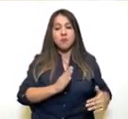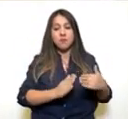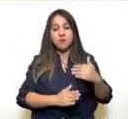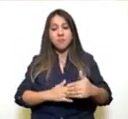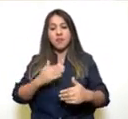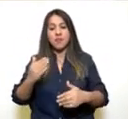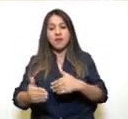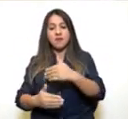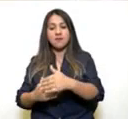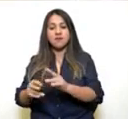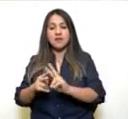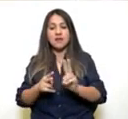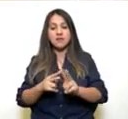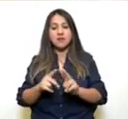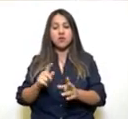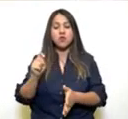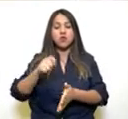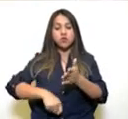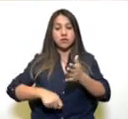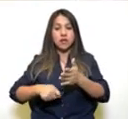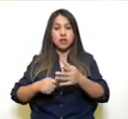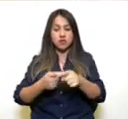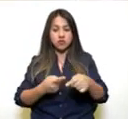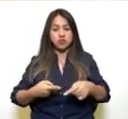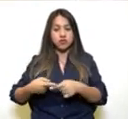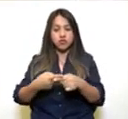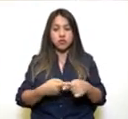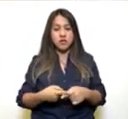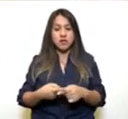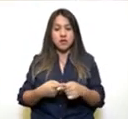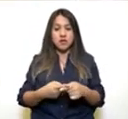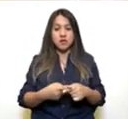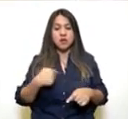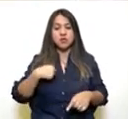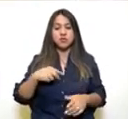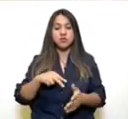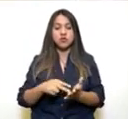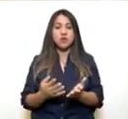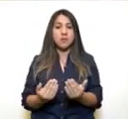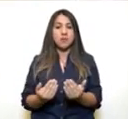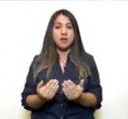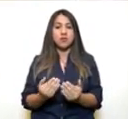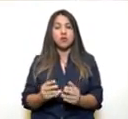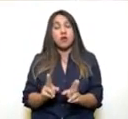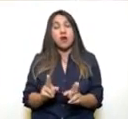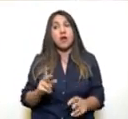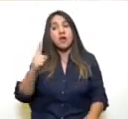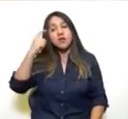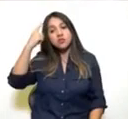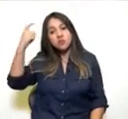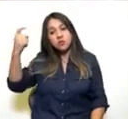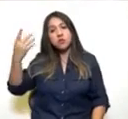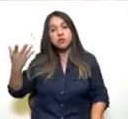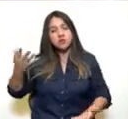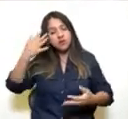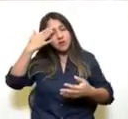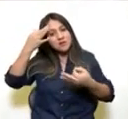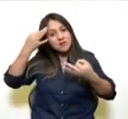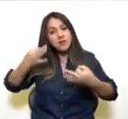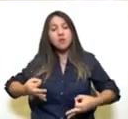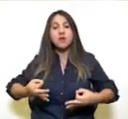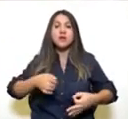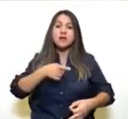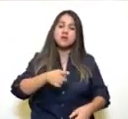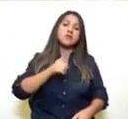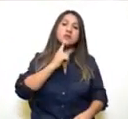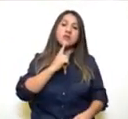diseñar un contrato social y yo espero y sueño y estoy convencida que eso